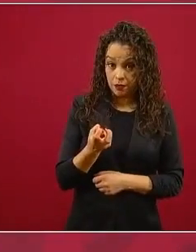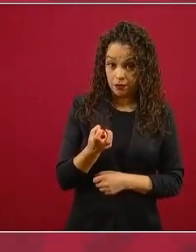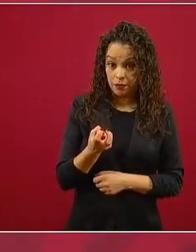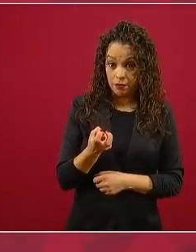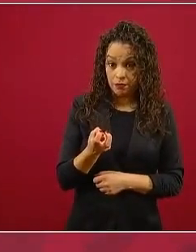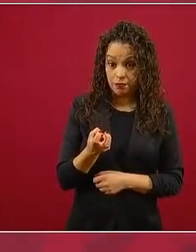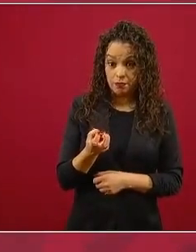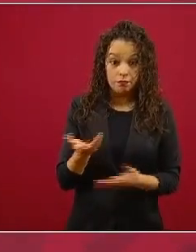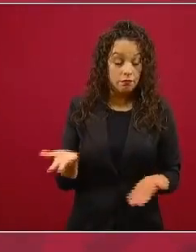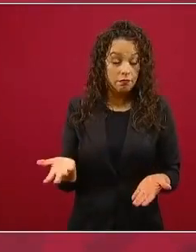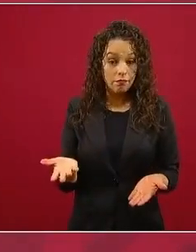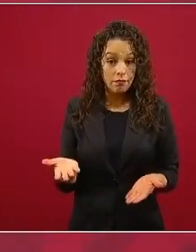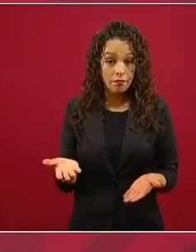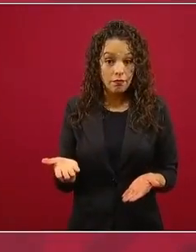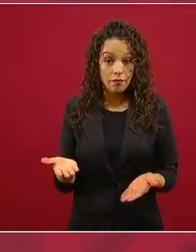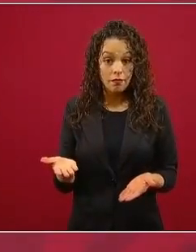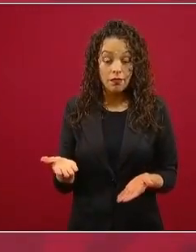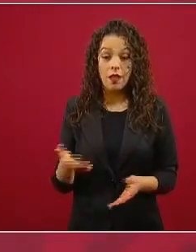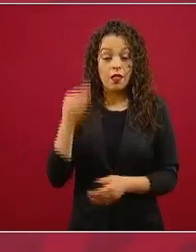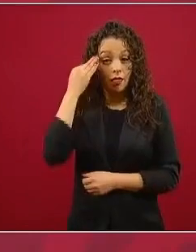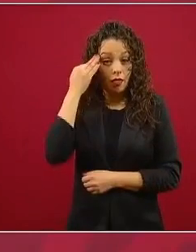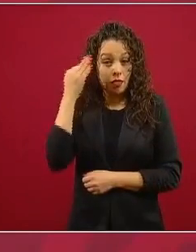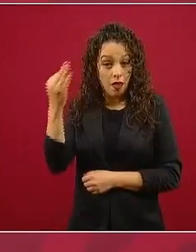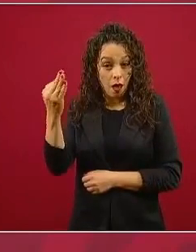aún con el tiempo,